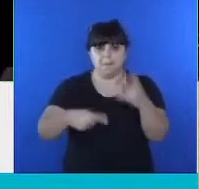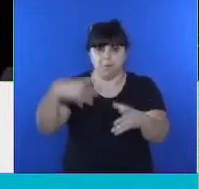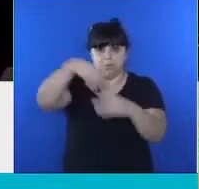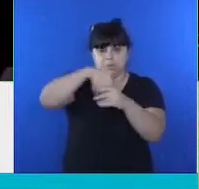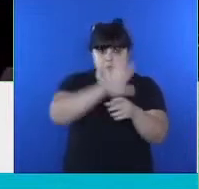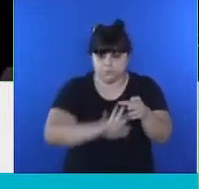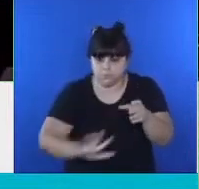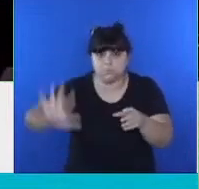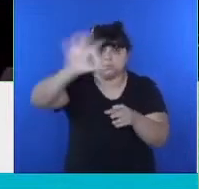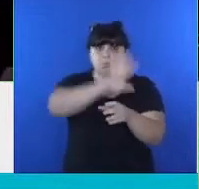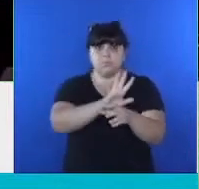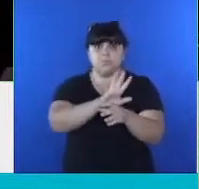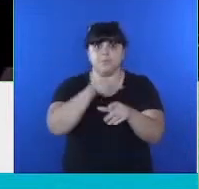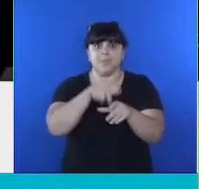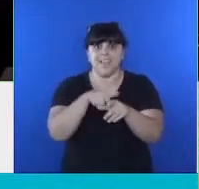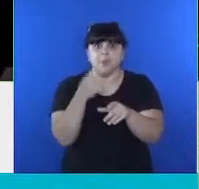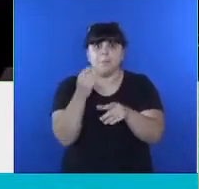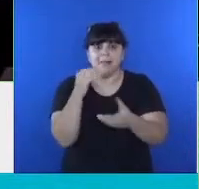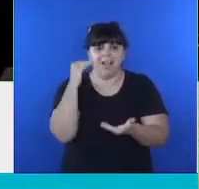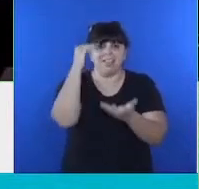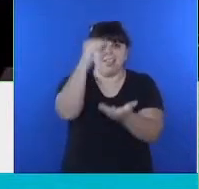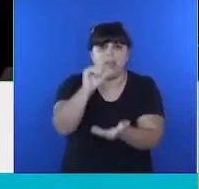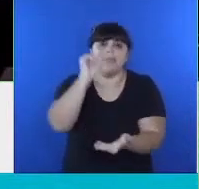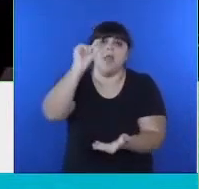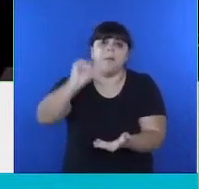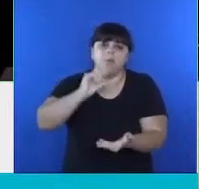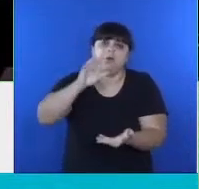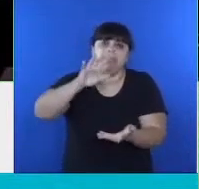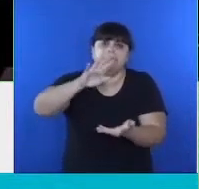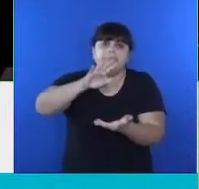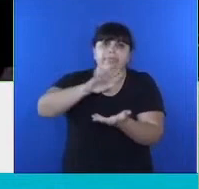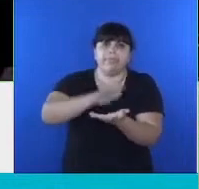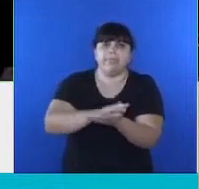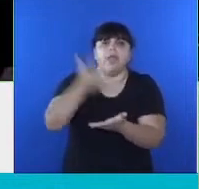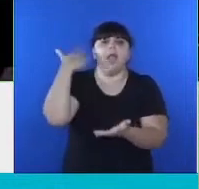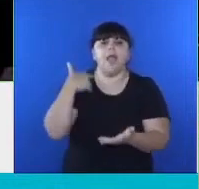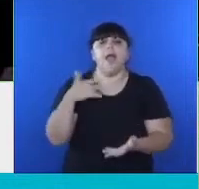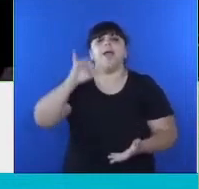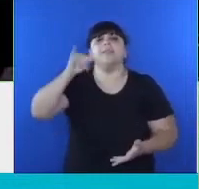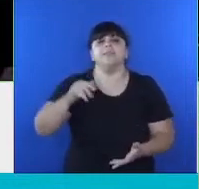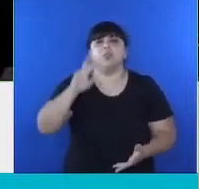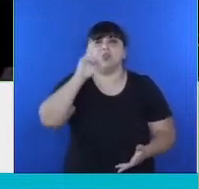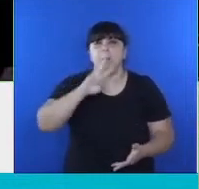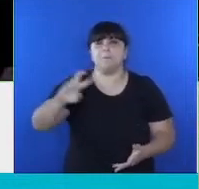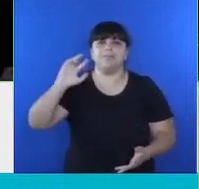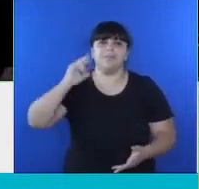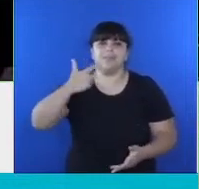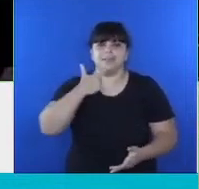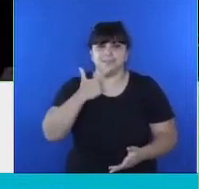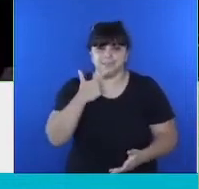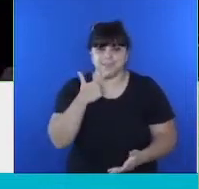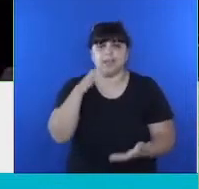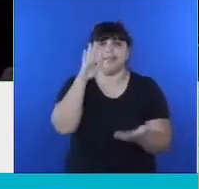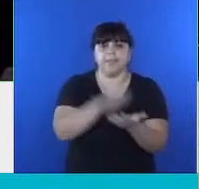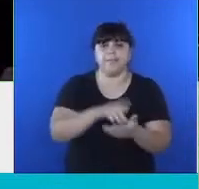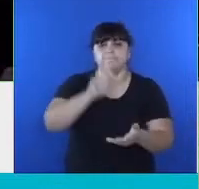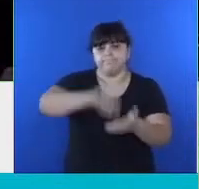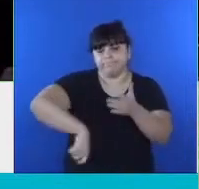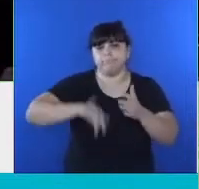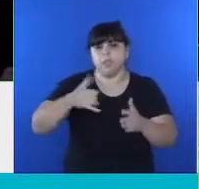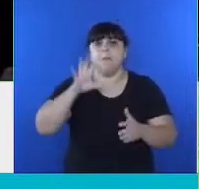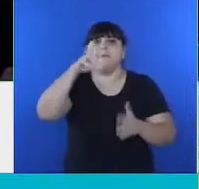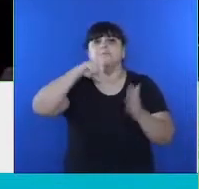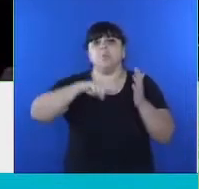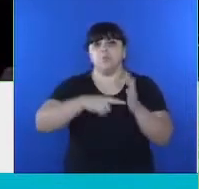Un fondo que se había ido perdiendo después del pacto fiscal del año 2017, no solamente para la